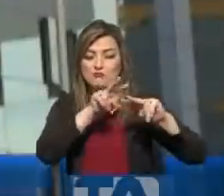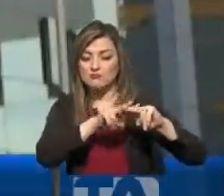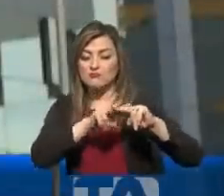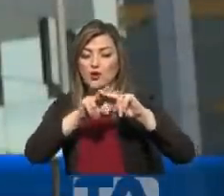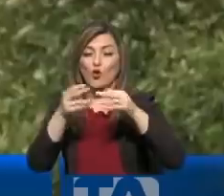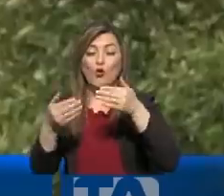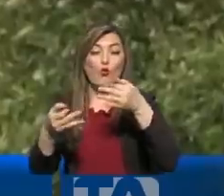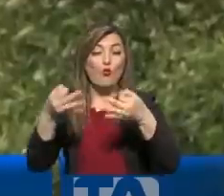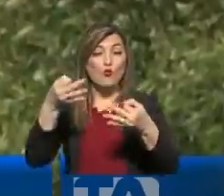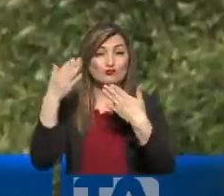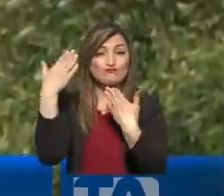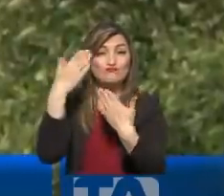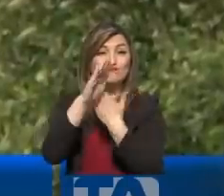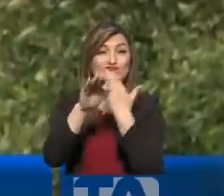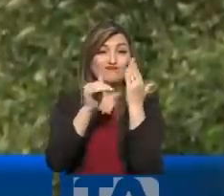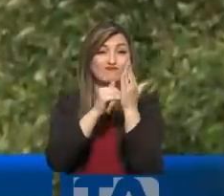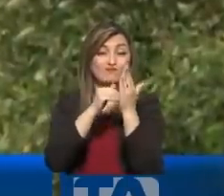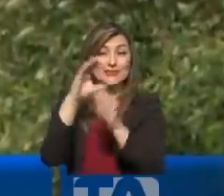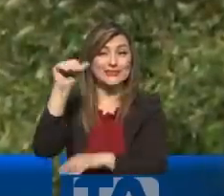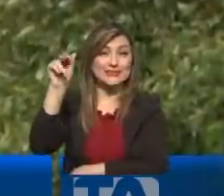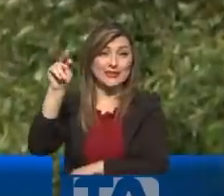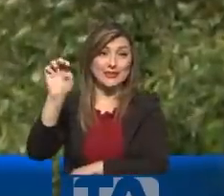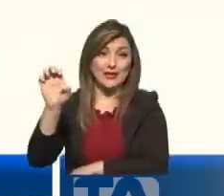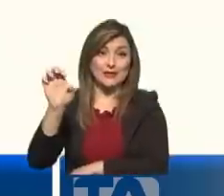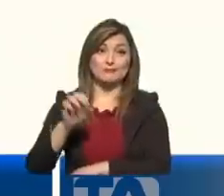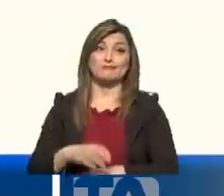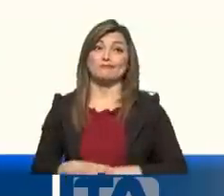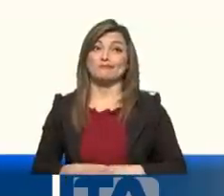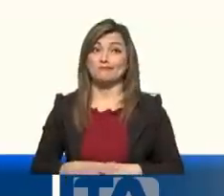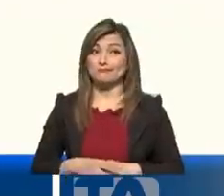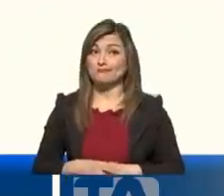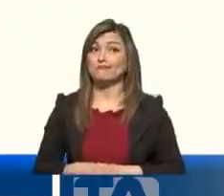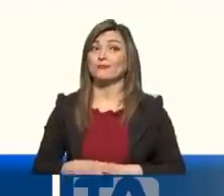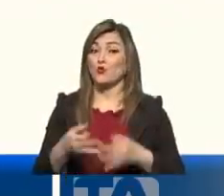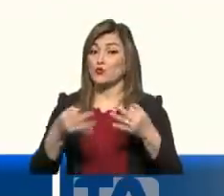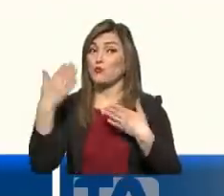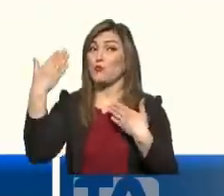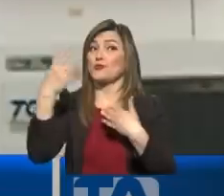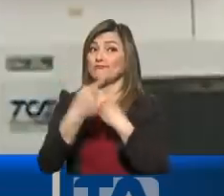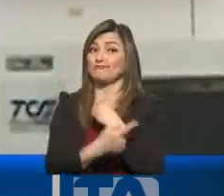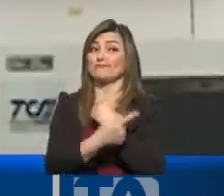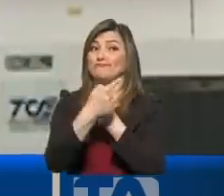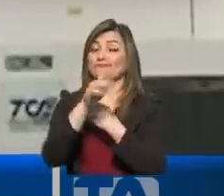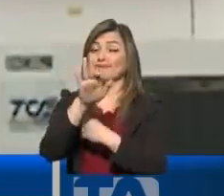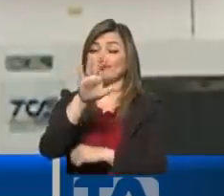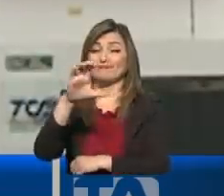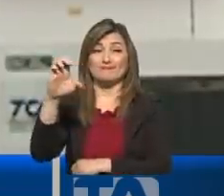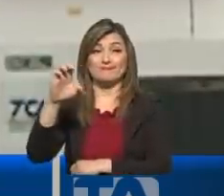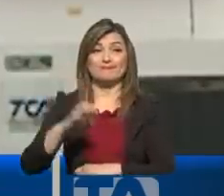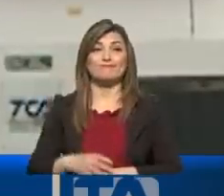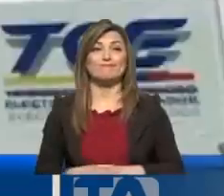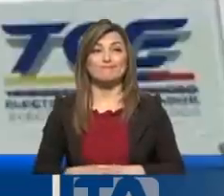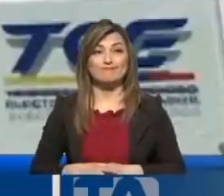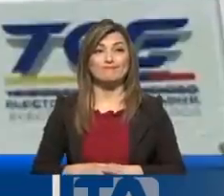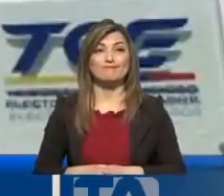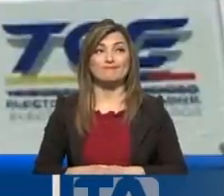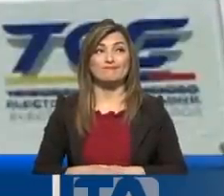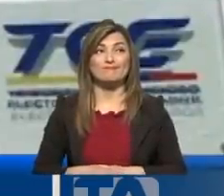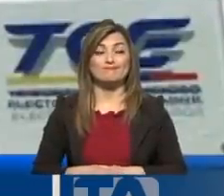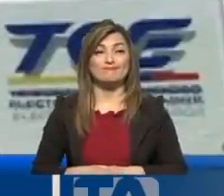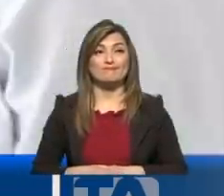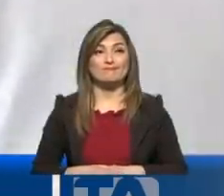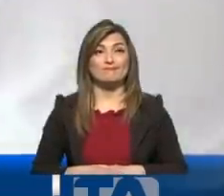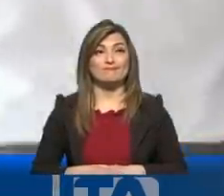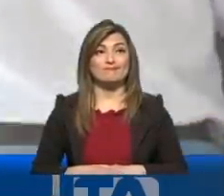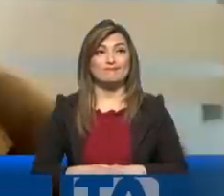juicio político contra los miembros del Consejo Nacional Electoral y del Tribunal Contencioso. En esto último, la IDE no sabe si